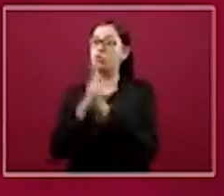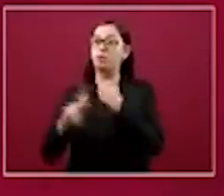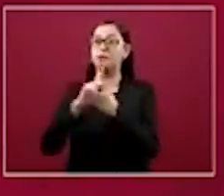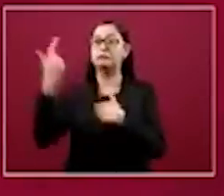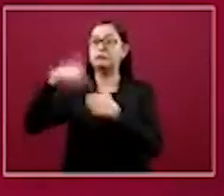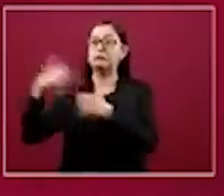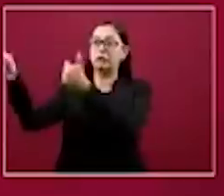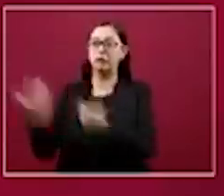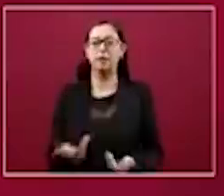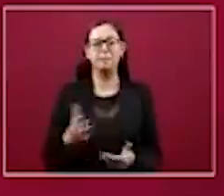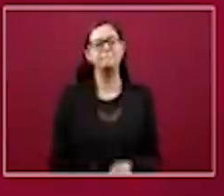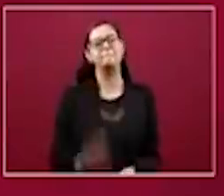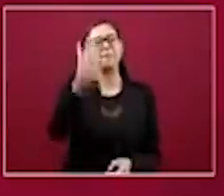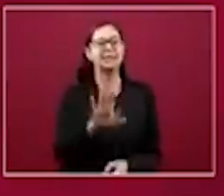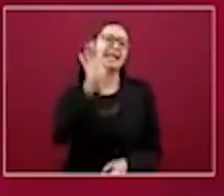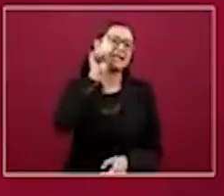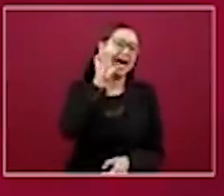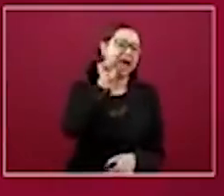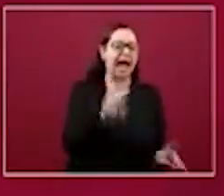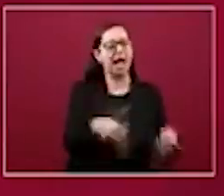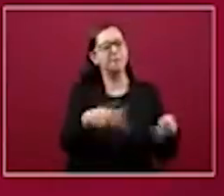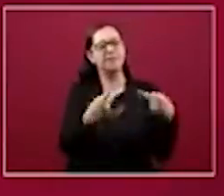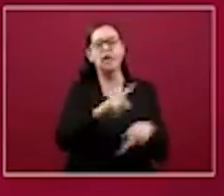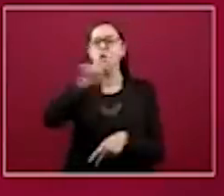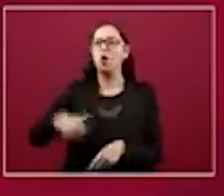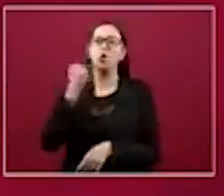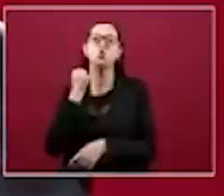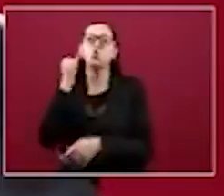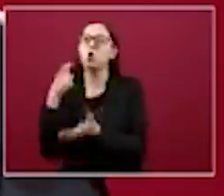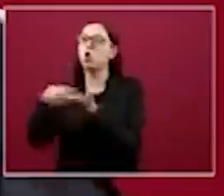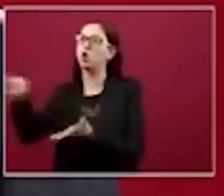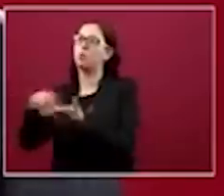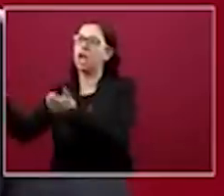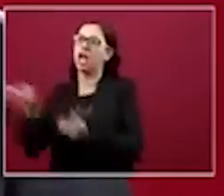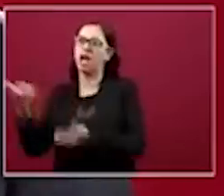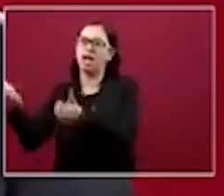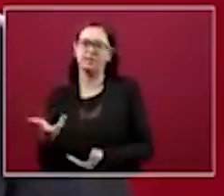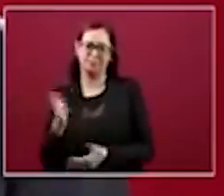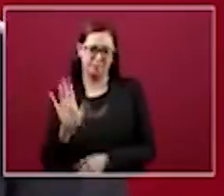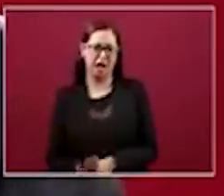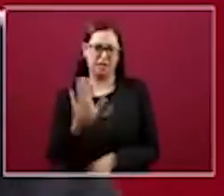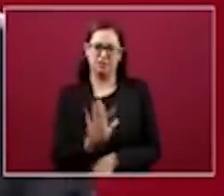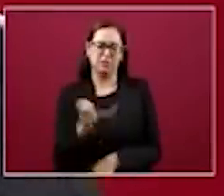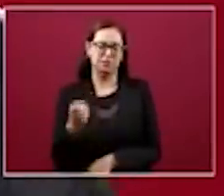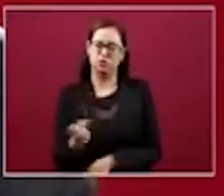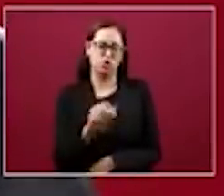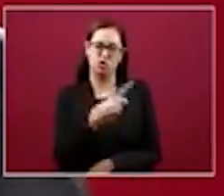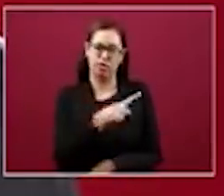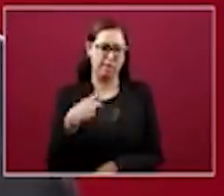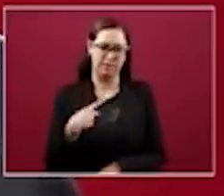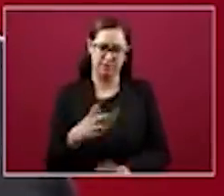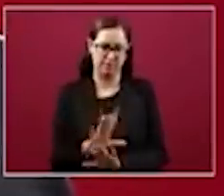que es como vender naranja y comprar jugo de naranja. Entonces, esto nunca